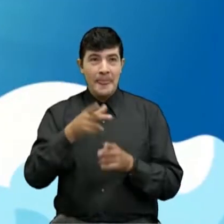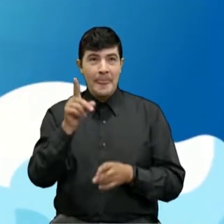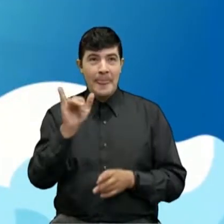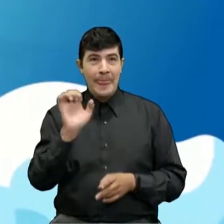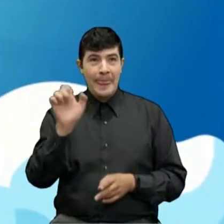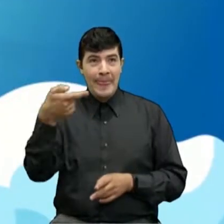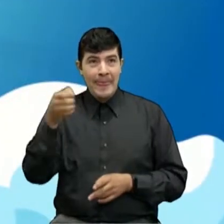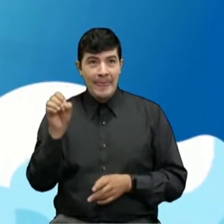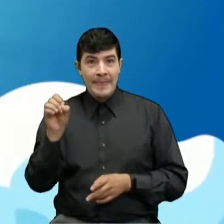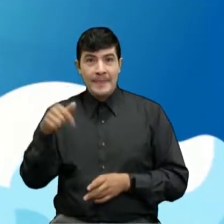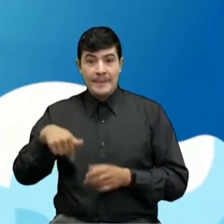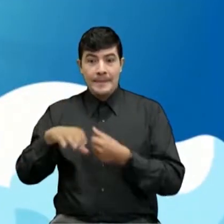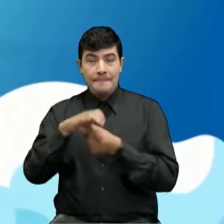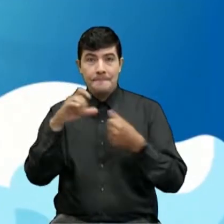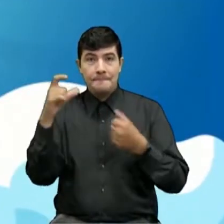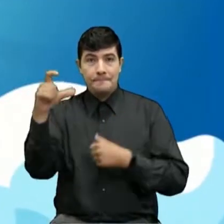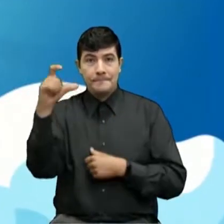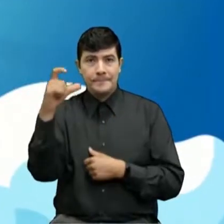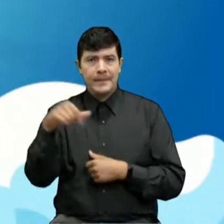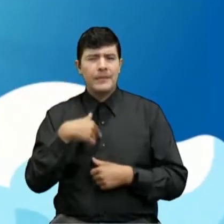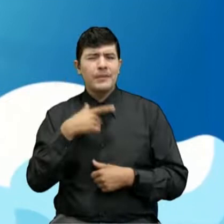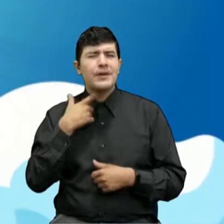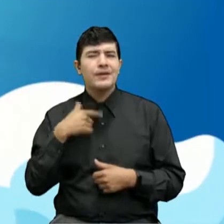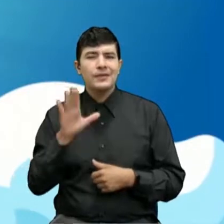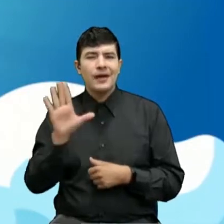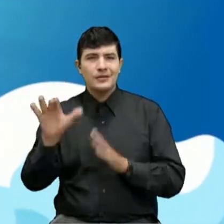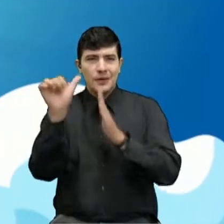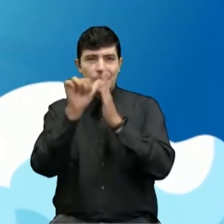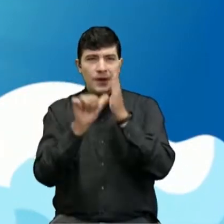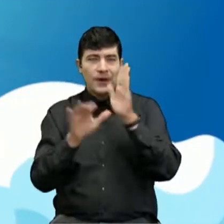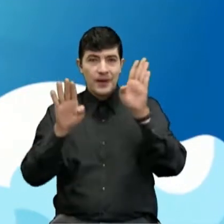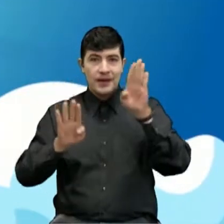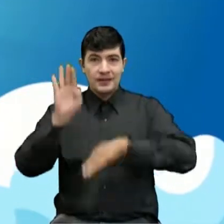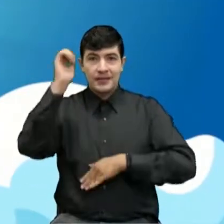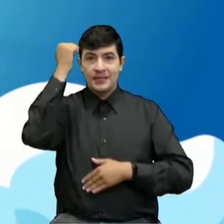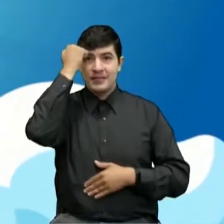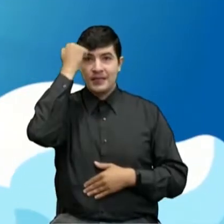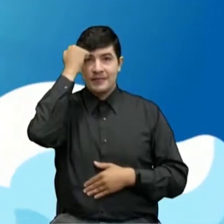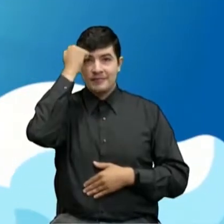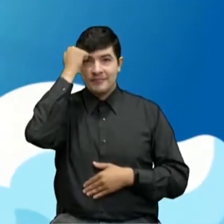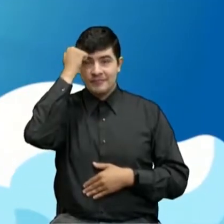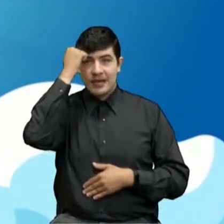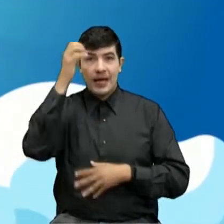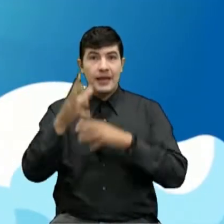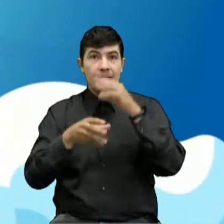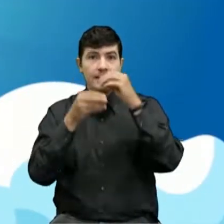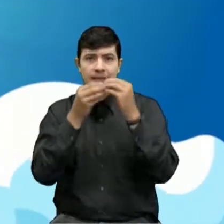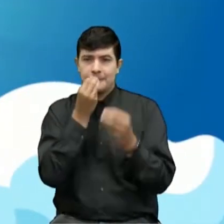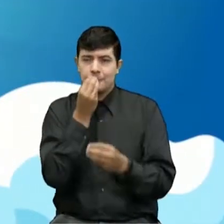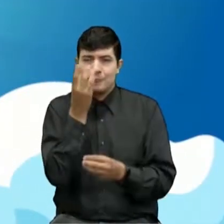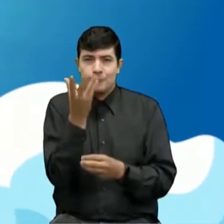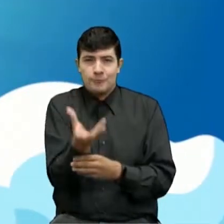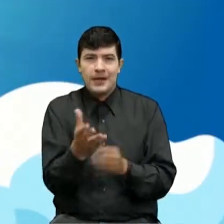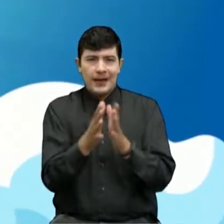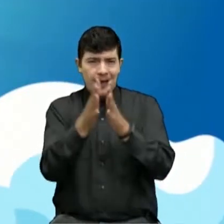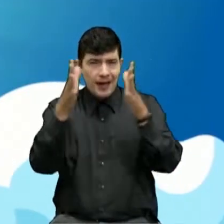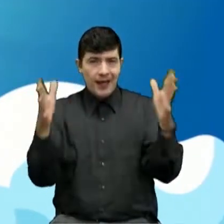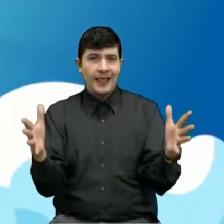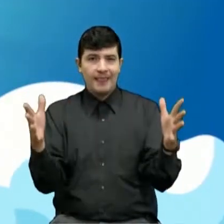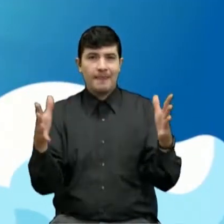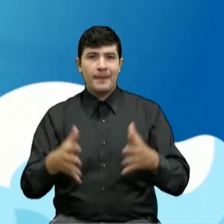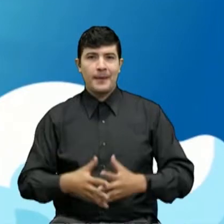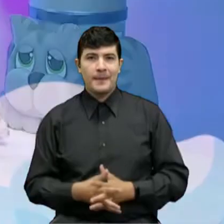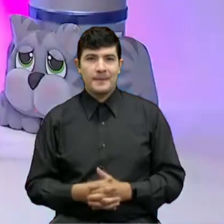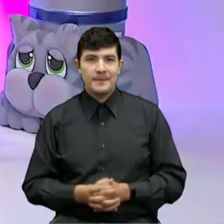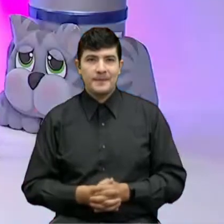Andrés de Cúcuta. Me gusta este programa, presente, profe, y le van un besito tan grande.